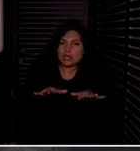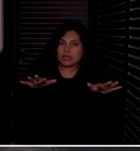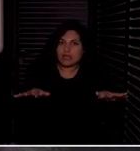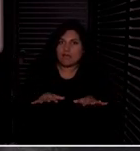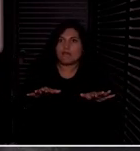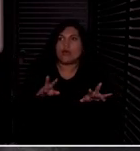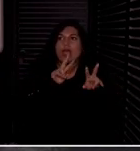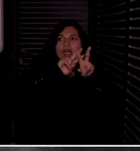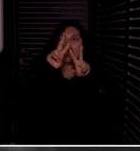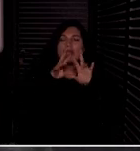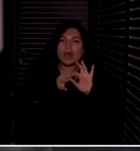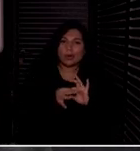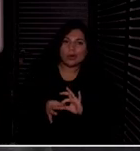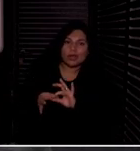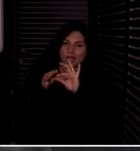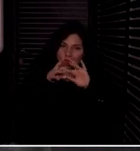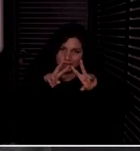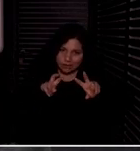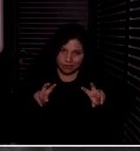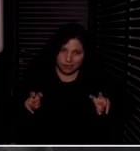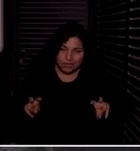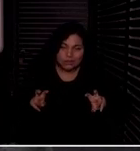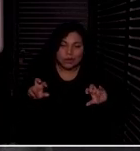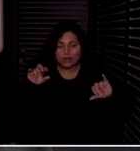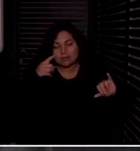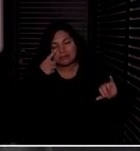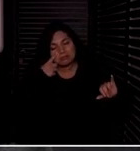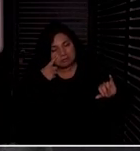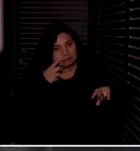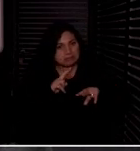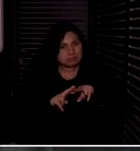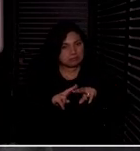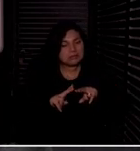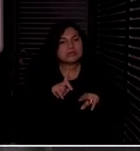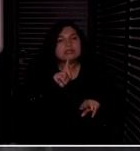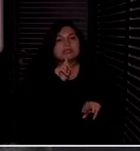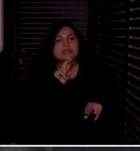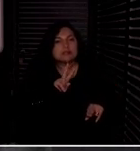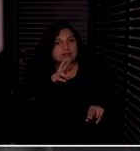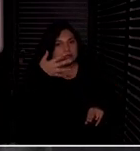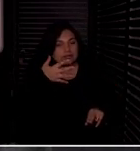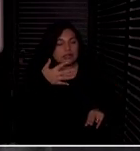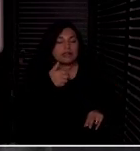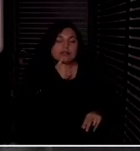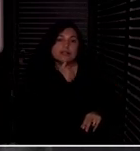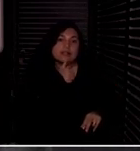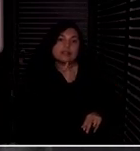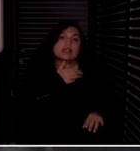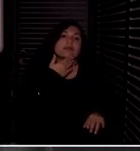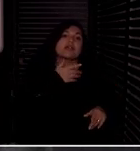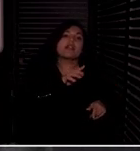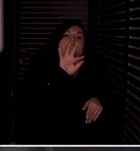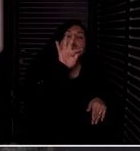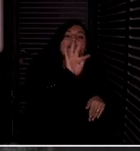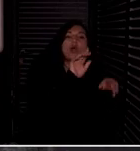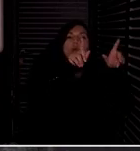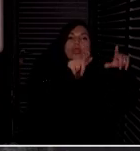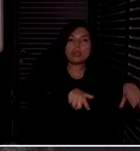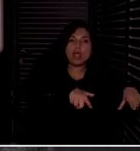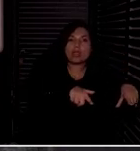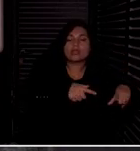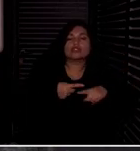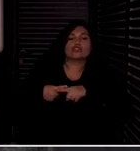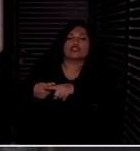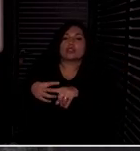crear unidades de I+D, investigación, experimentación y laboratorios en las televisiones que no se hacen, ni en las facultades, ni en la sociedad civil, para